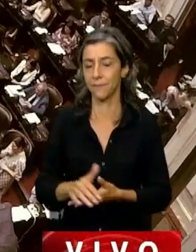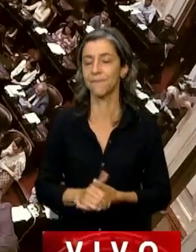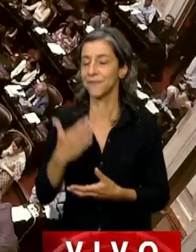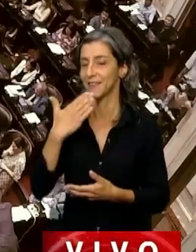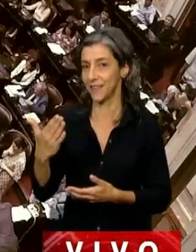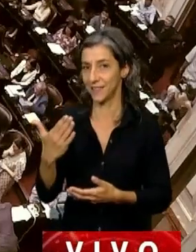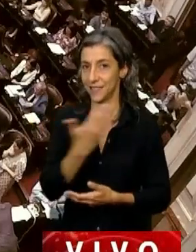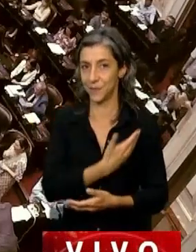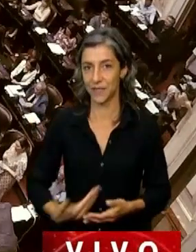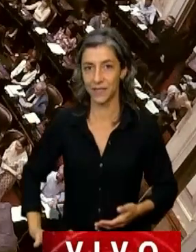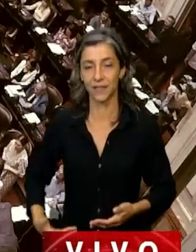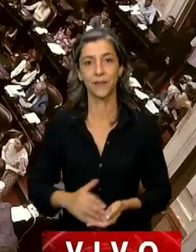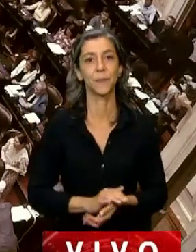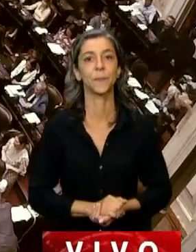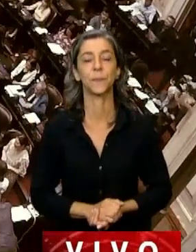Gracias, Presidenta.